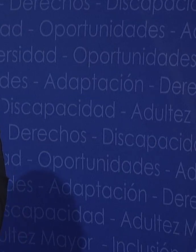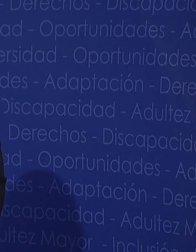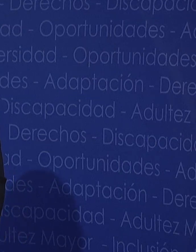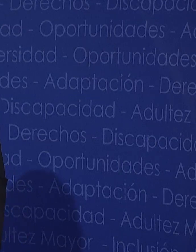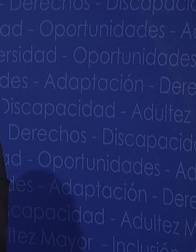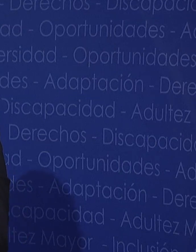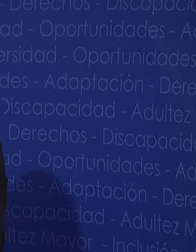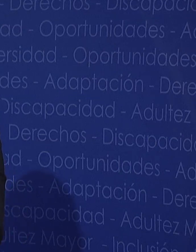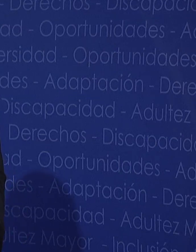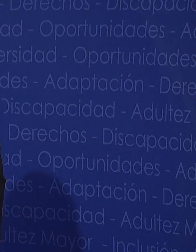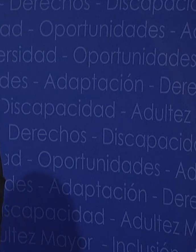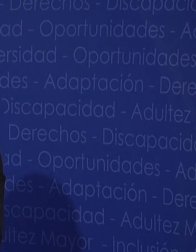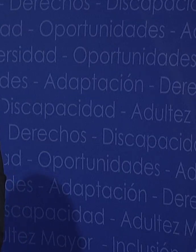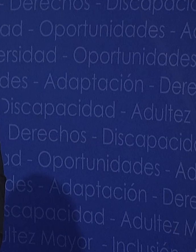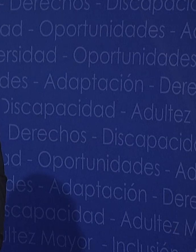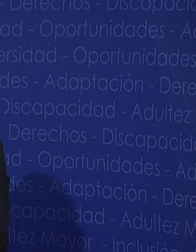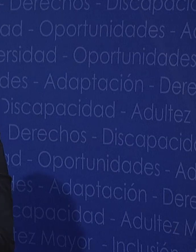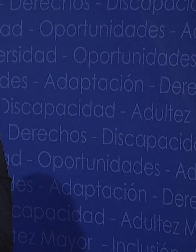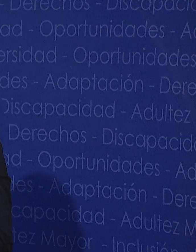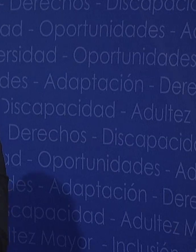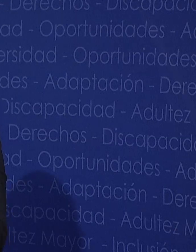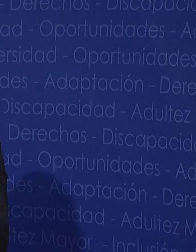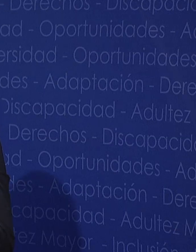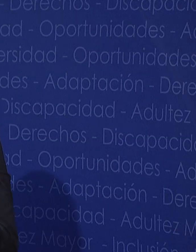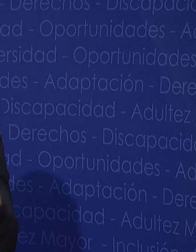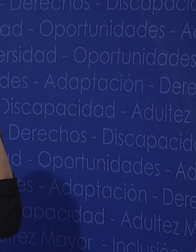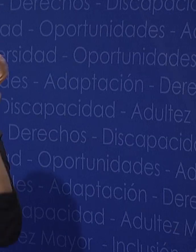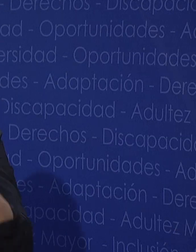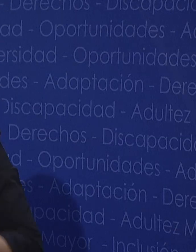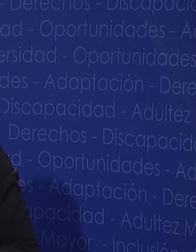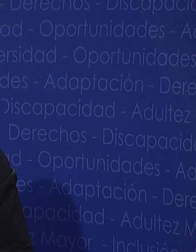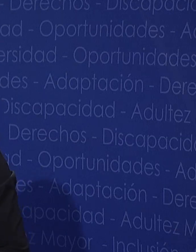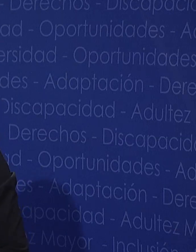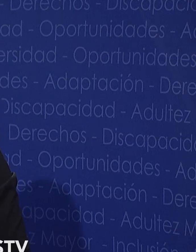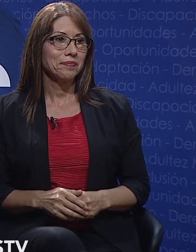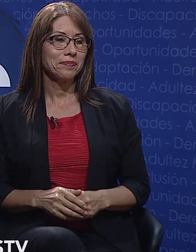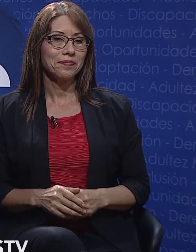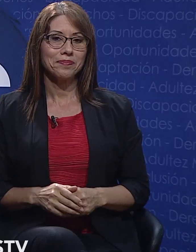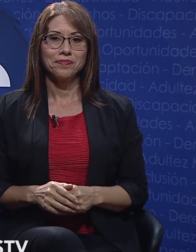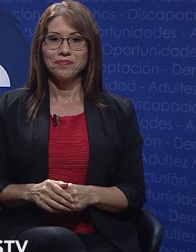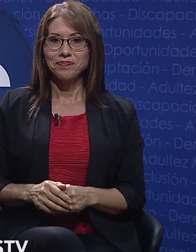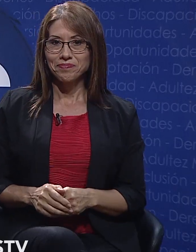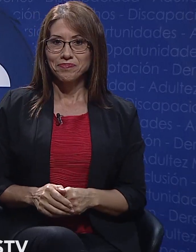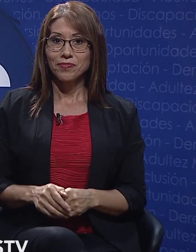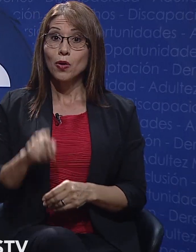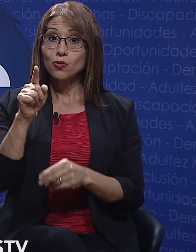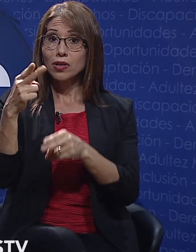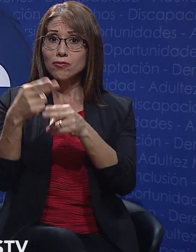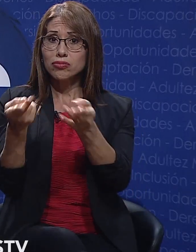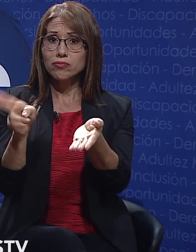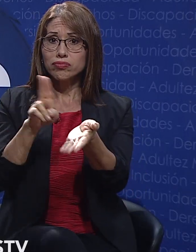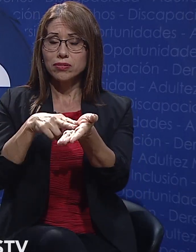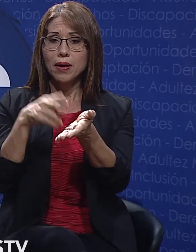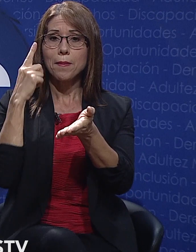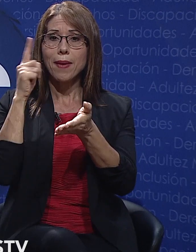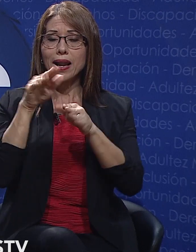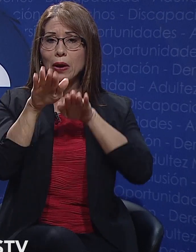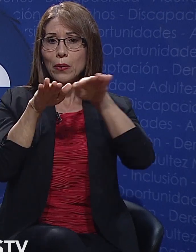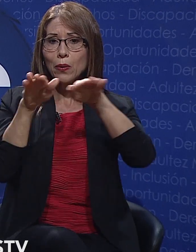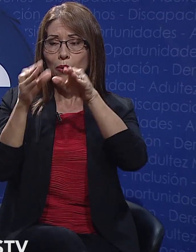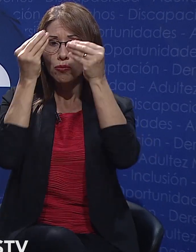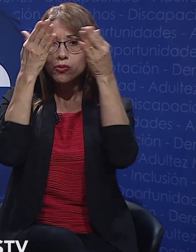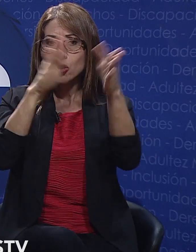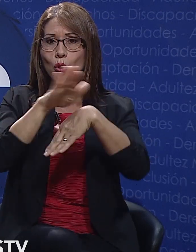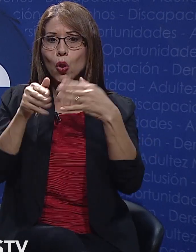alianza, ingrese en nuestro canal de YouTube y vea el video sobre este tema. No deje de suscribirse para ser notificado de lo